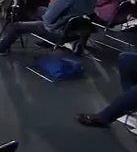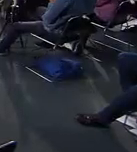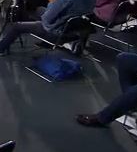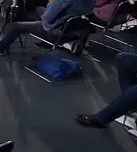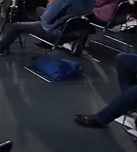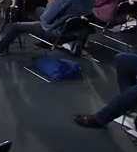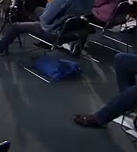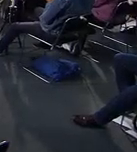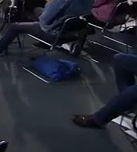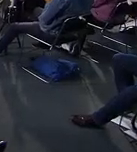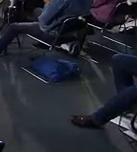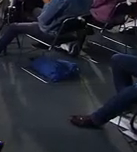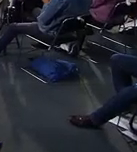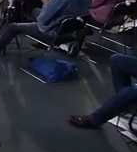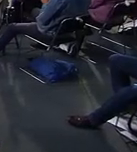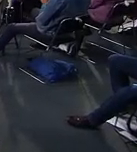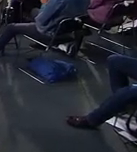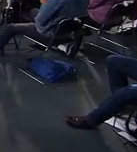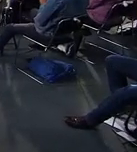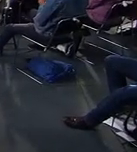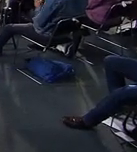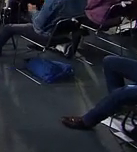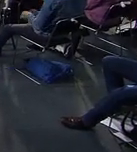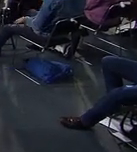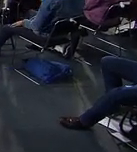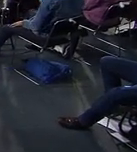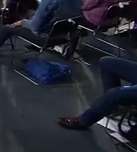10 camionetas, 15,